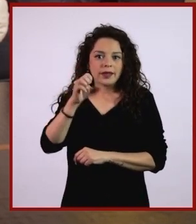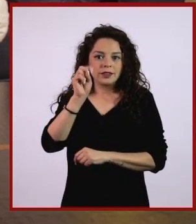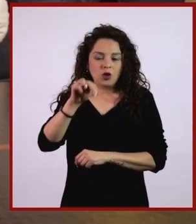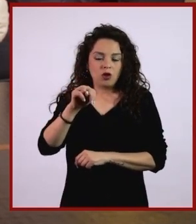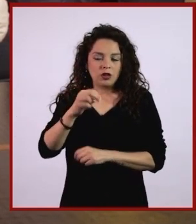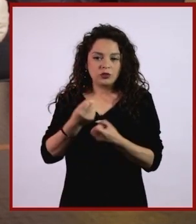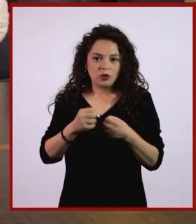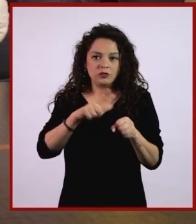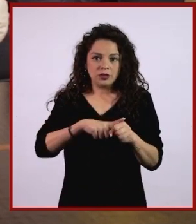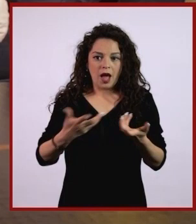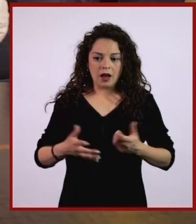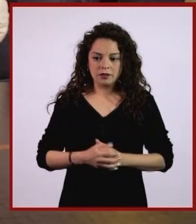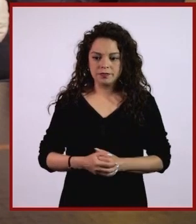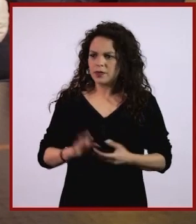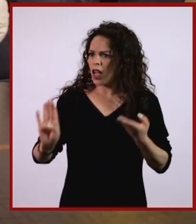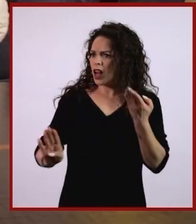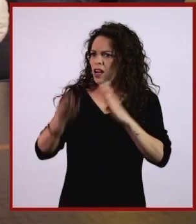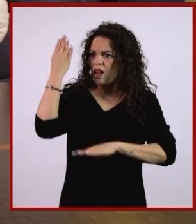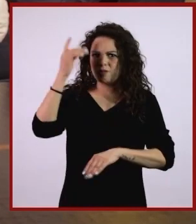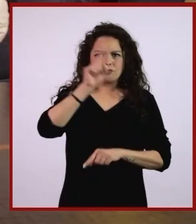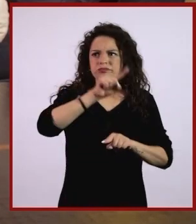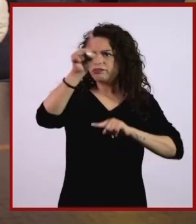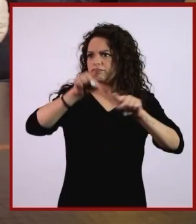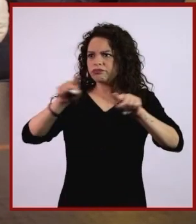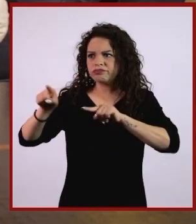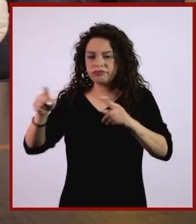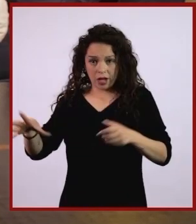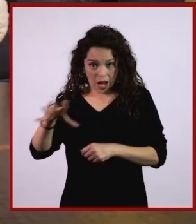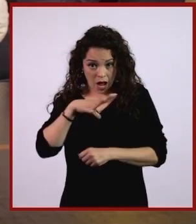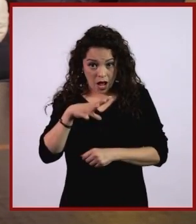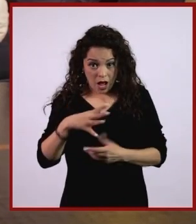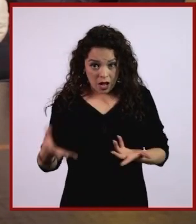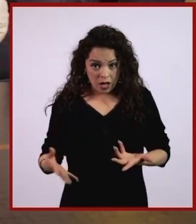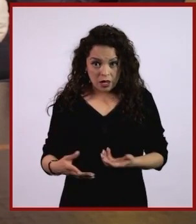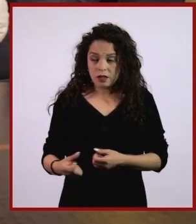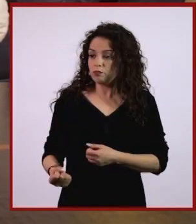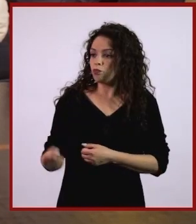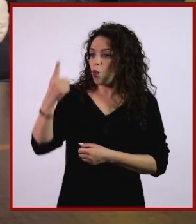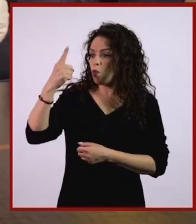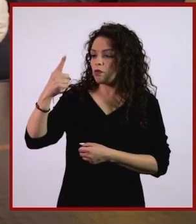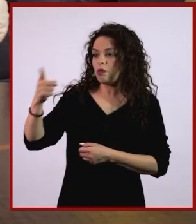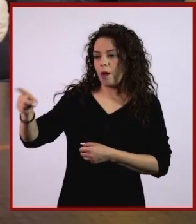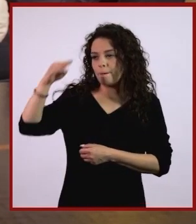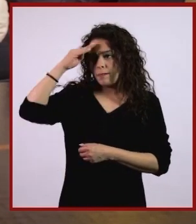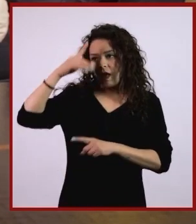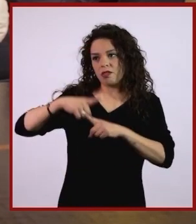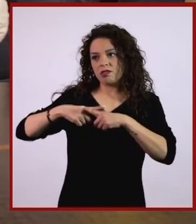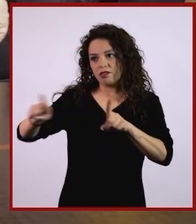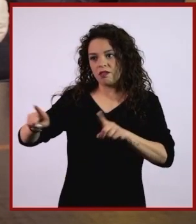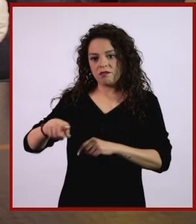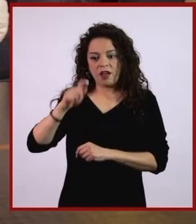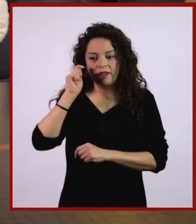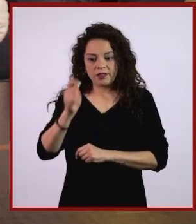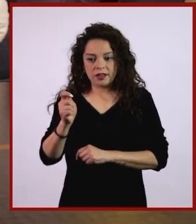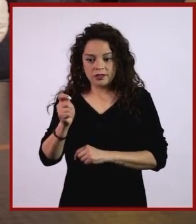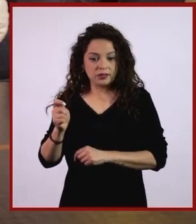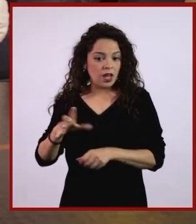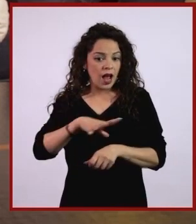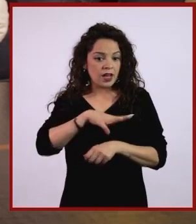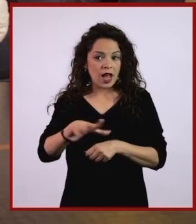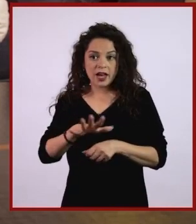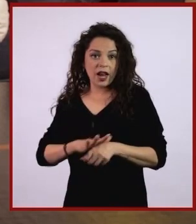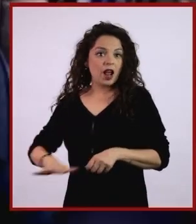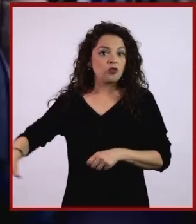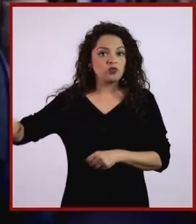¿se define de la misma manera en cualquier parte del mundo? Y justo por este que mencionabas, que uno opinaba totalmente diferente de lo que se podía decir